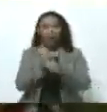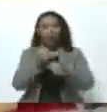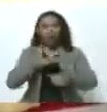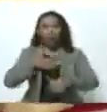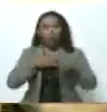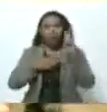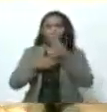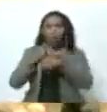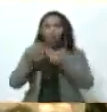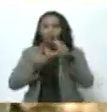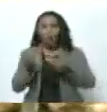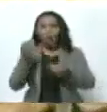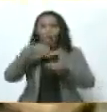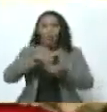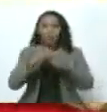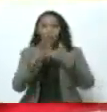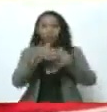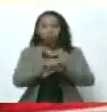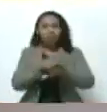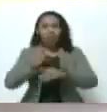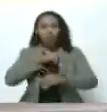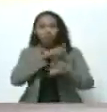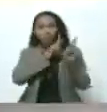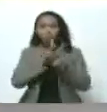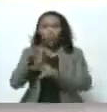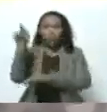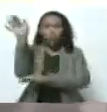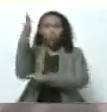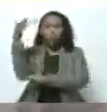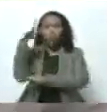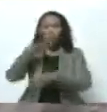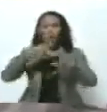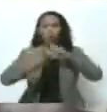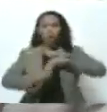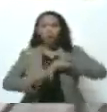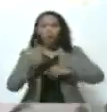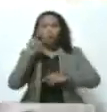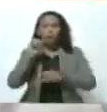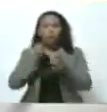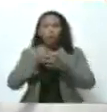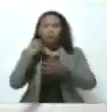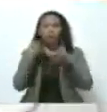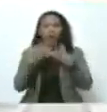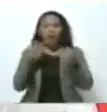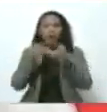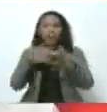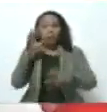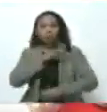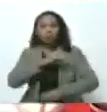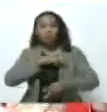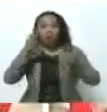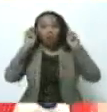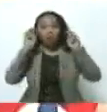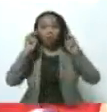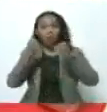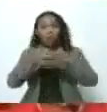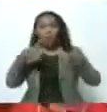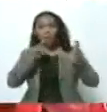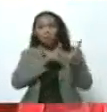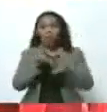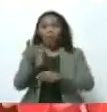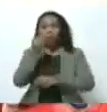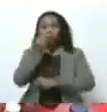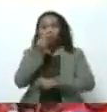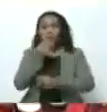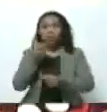estos productos empiezan a incorporarse a nuestro programa bandera que son los CLAP, pero también a la Feria del Campo Soberano en el marco del Plan Proteína,